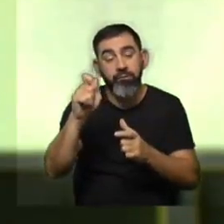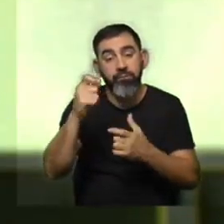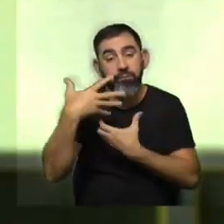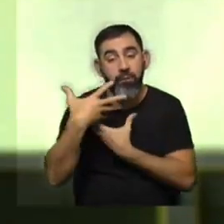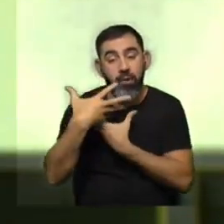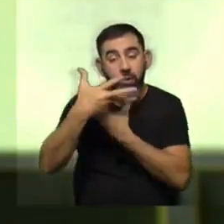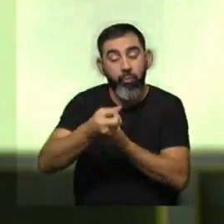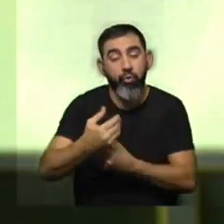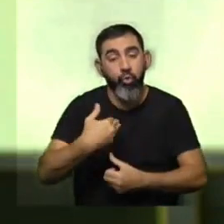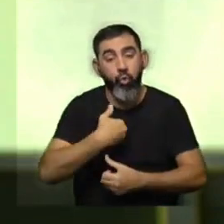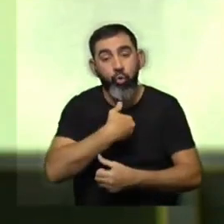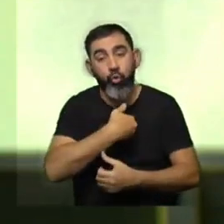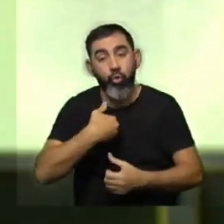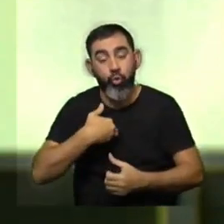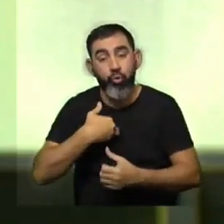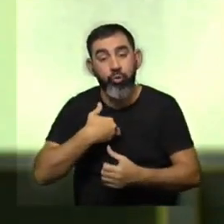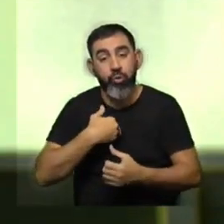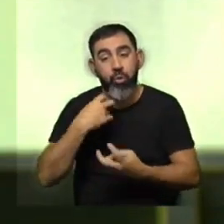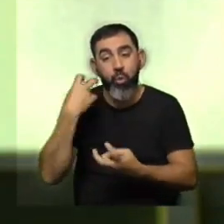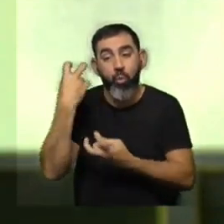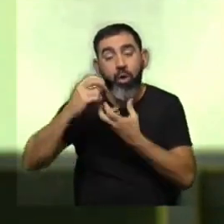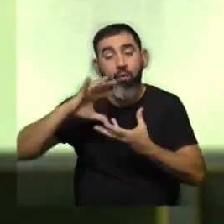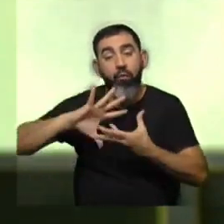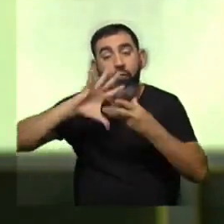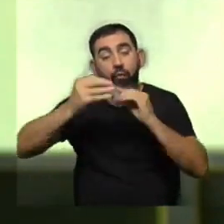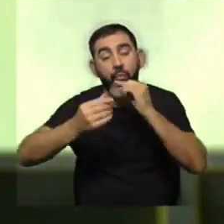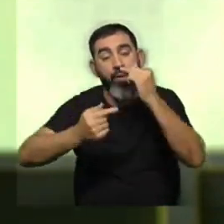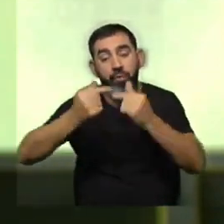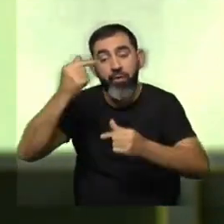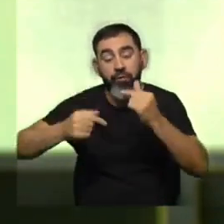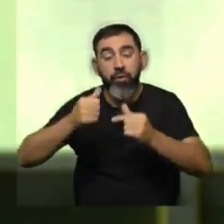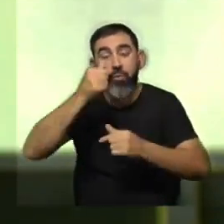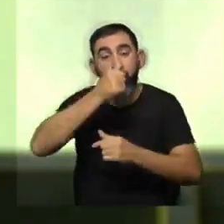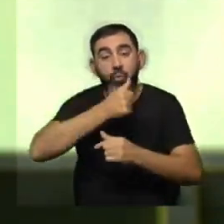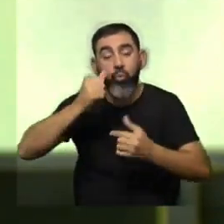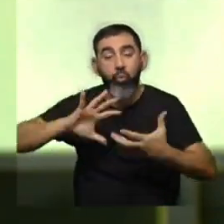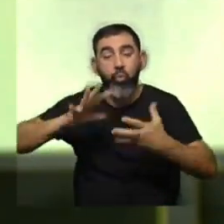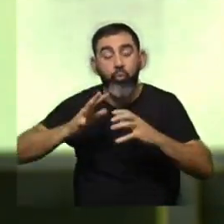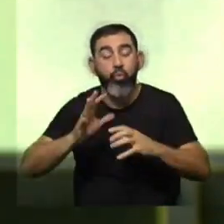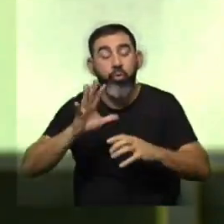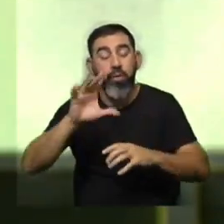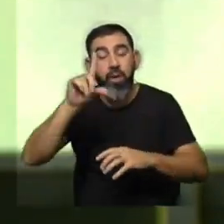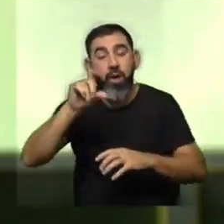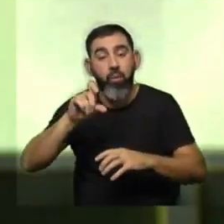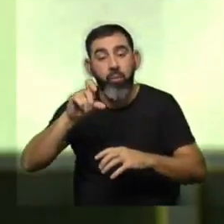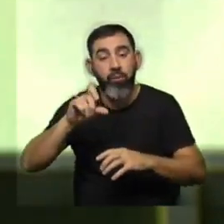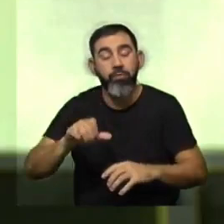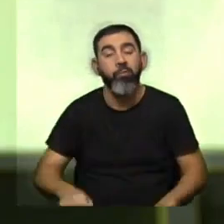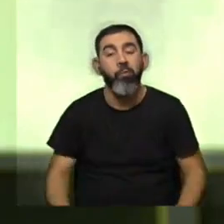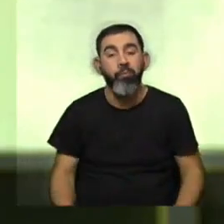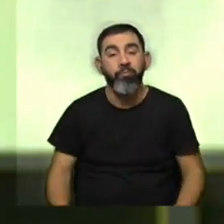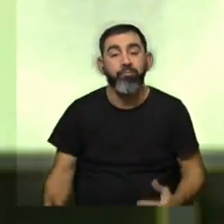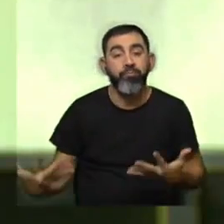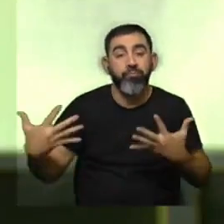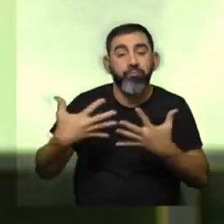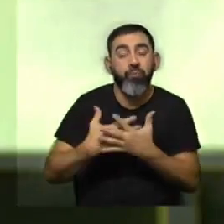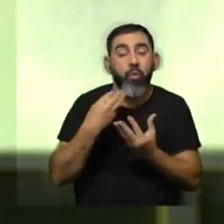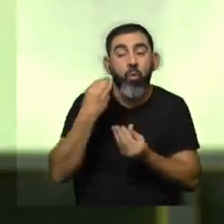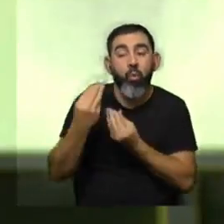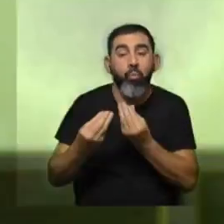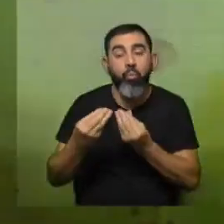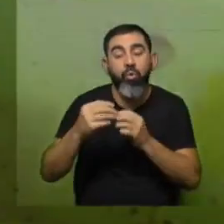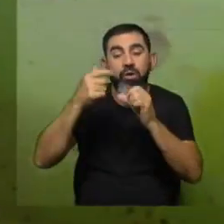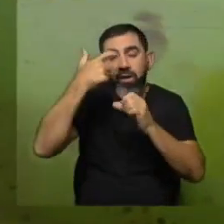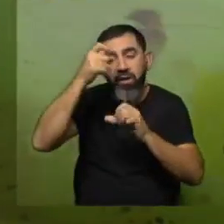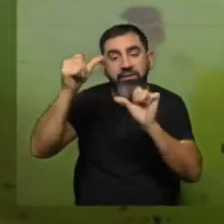el papel que ha tenido en buscar alternativas para paliar esta crisis del agua que afecta a cómo hacen